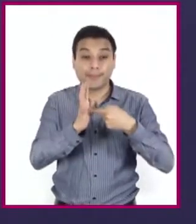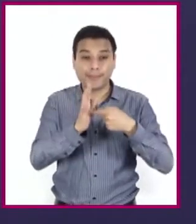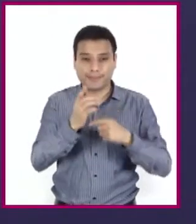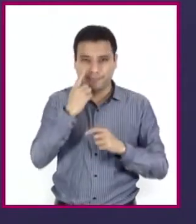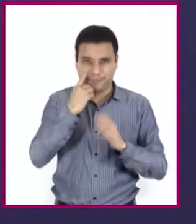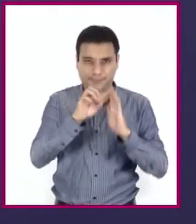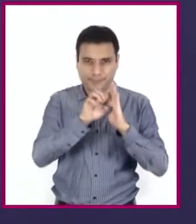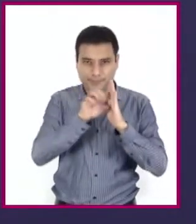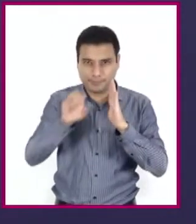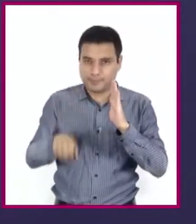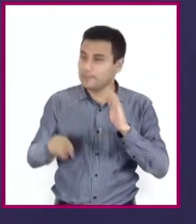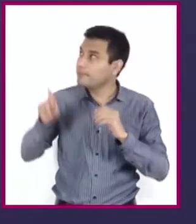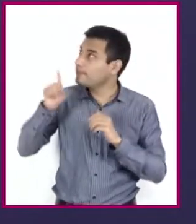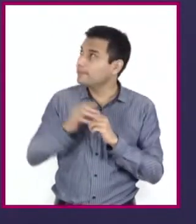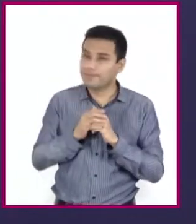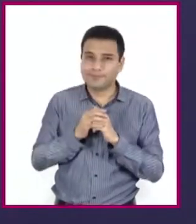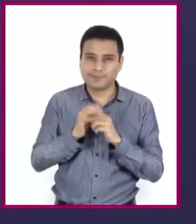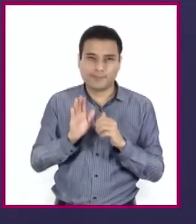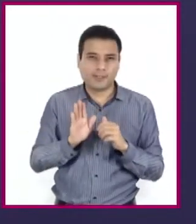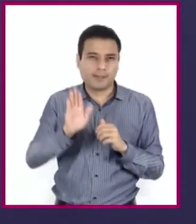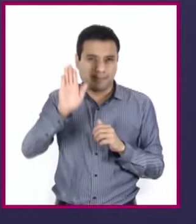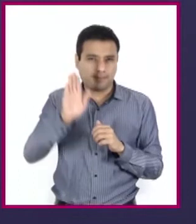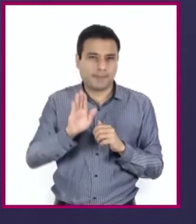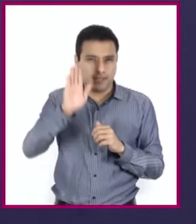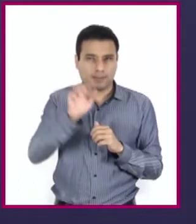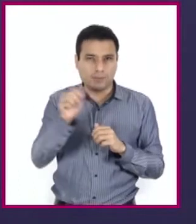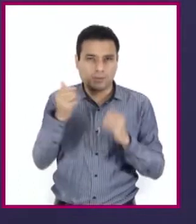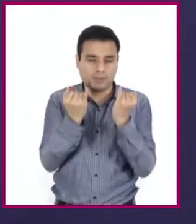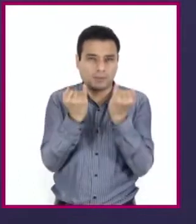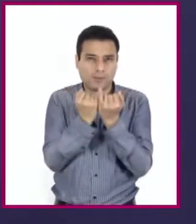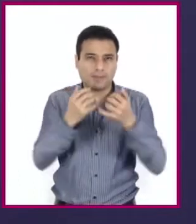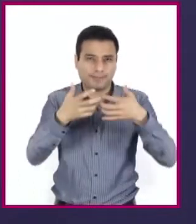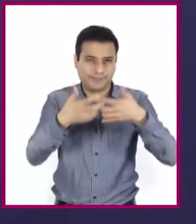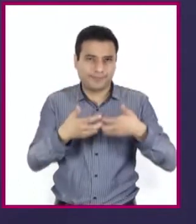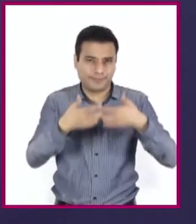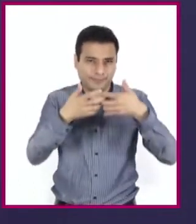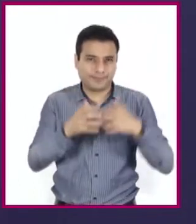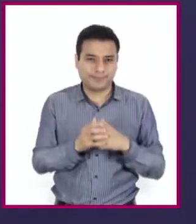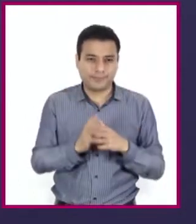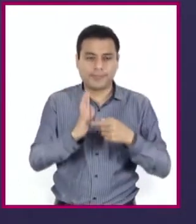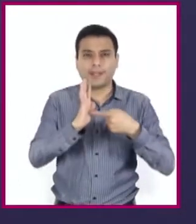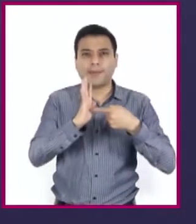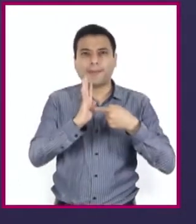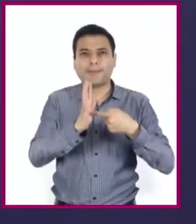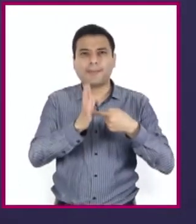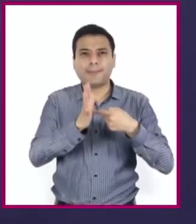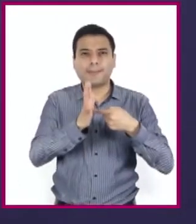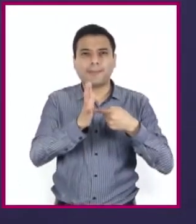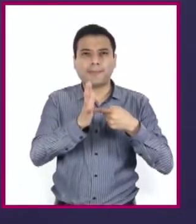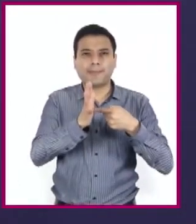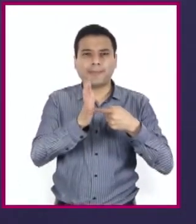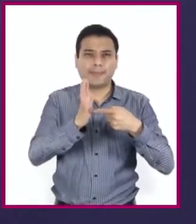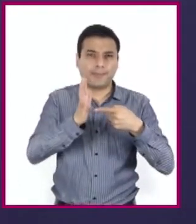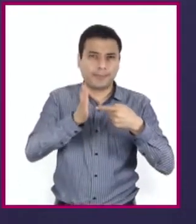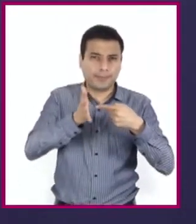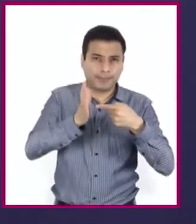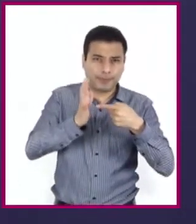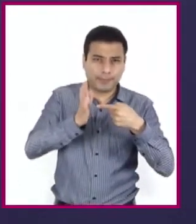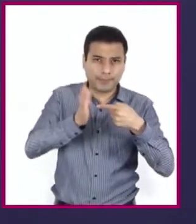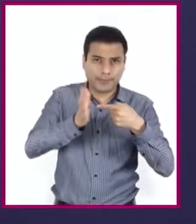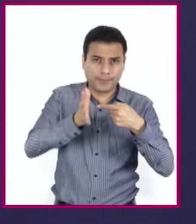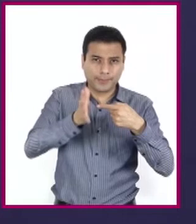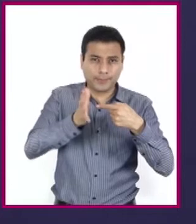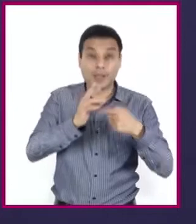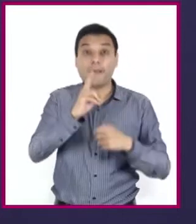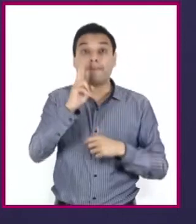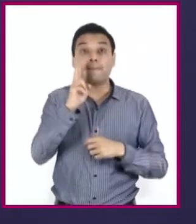serían equivalentes a las turbinas de las otras centrales y un generador. La electricidad se genera orientando las palas al